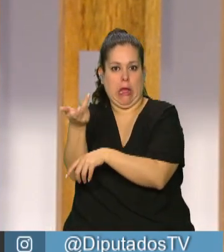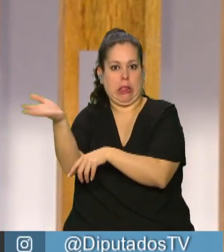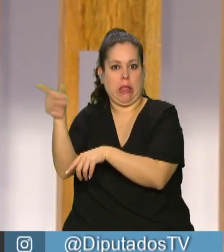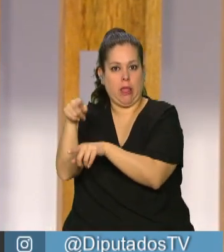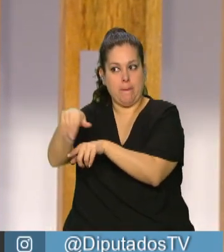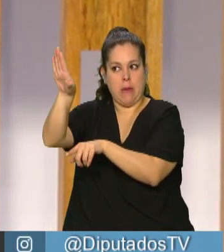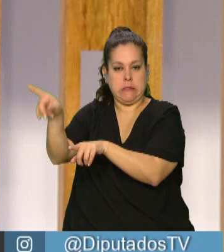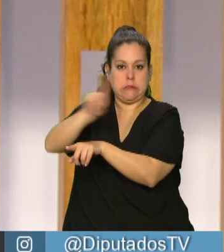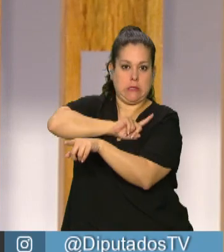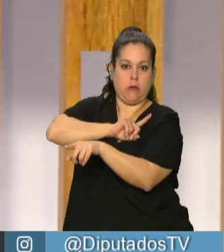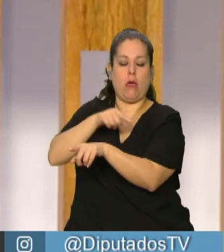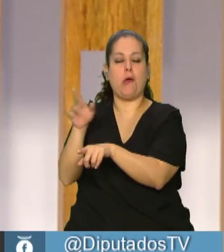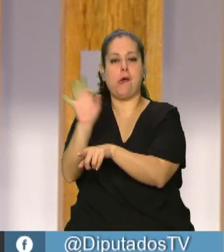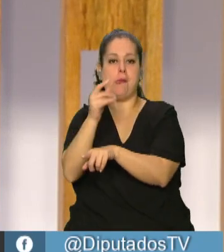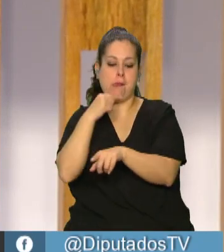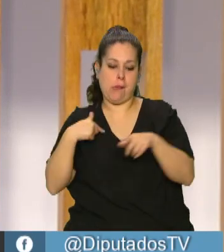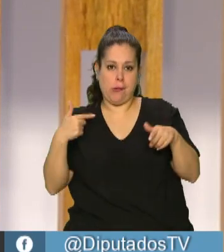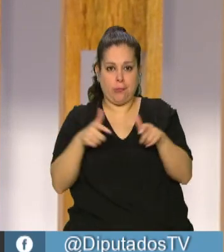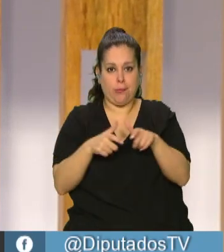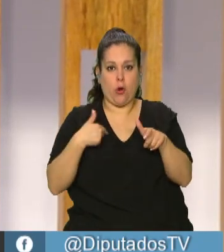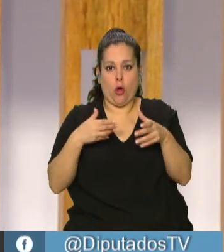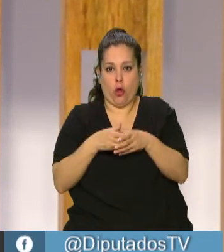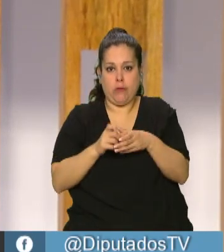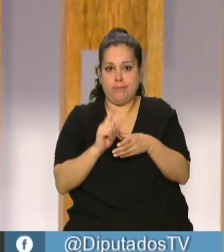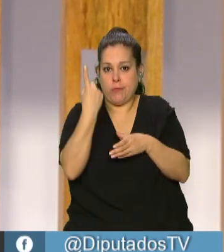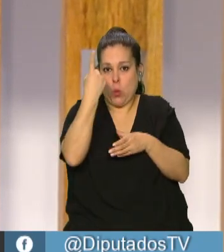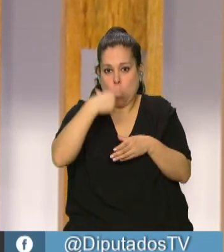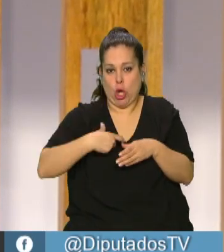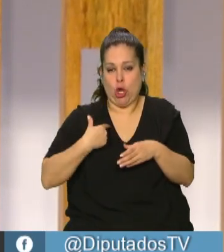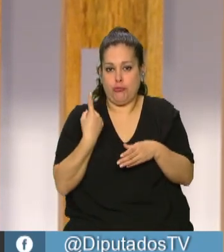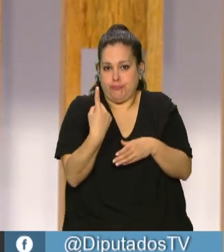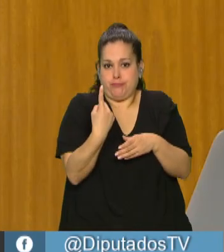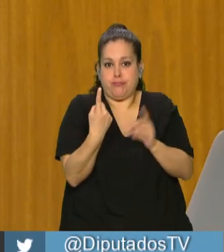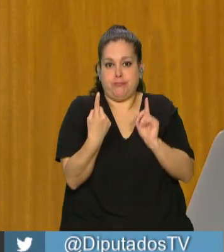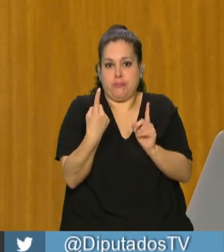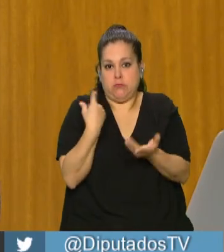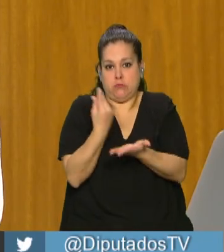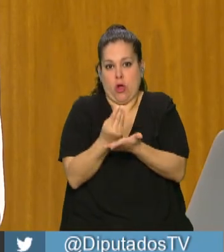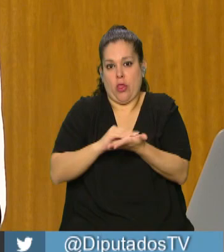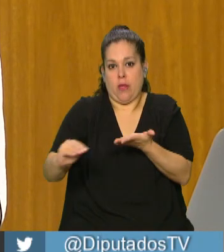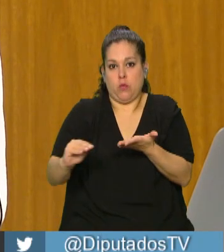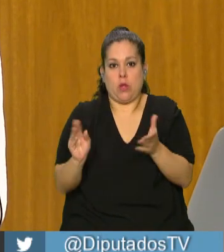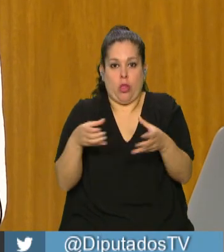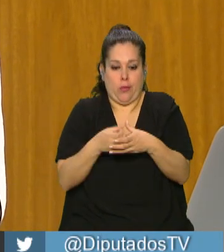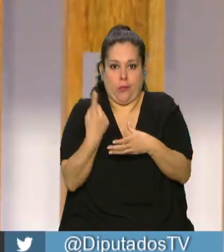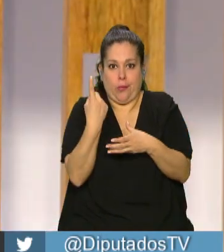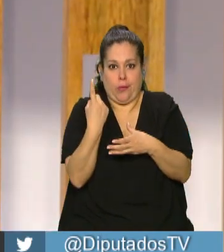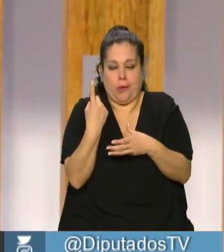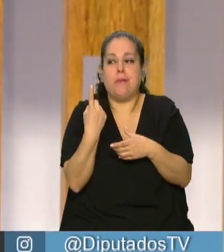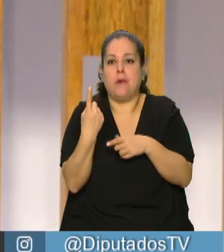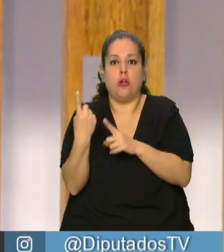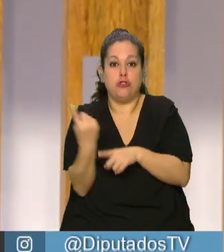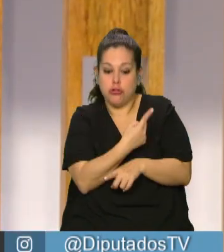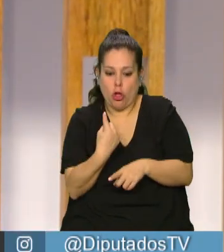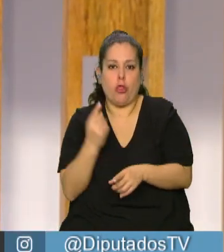también hay diputados que representan a un solo Así mismo, es un solo bloque. Todos participan de la reunión de